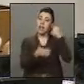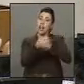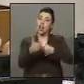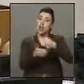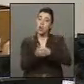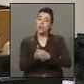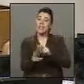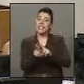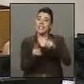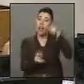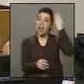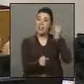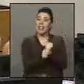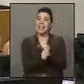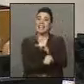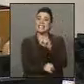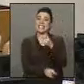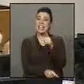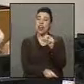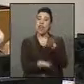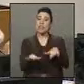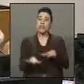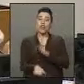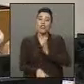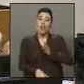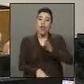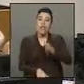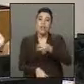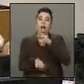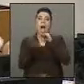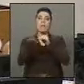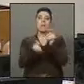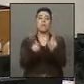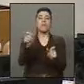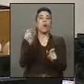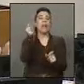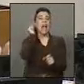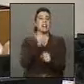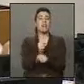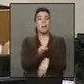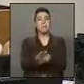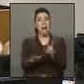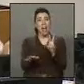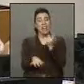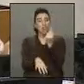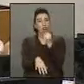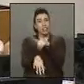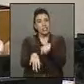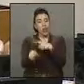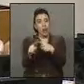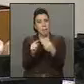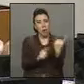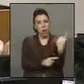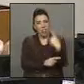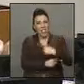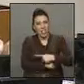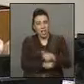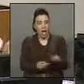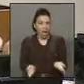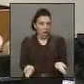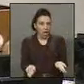siglo XIX. Y aún hoy estamos amparando que existan mujeres trabajando más de 12 horas diarias.